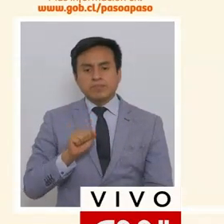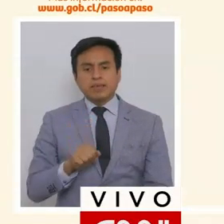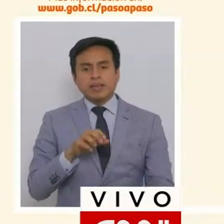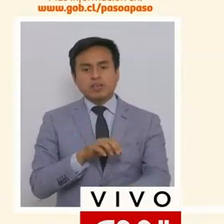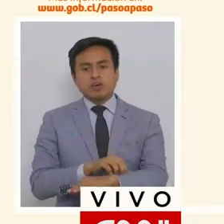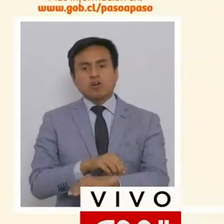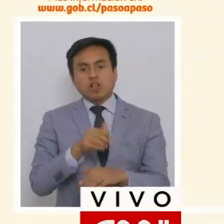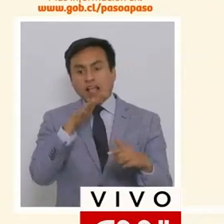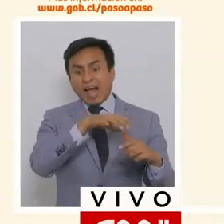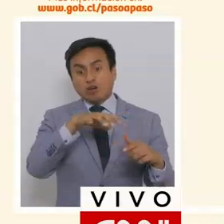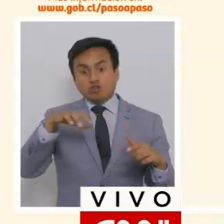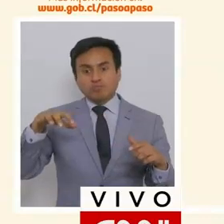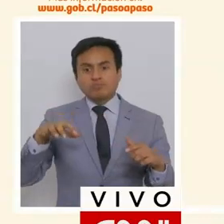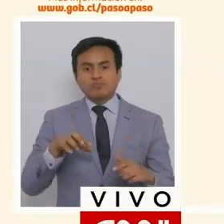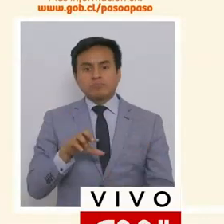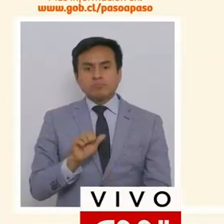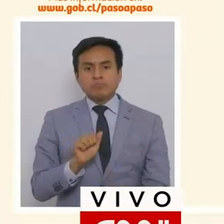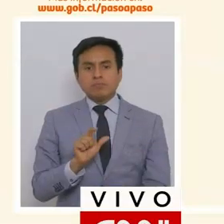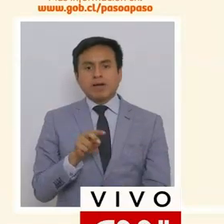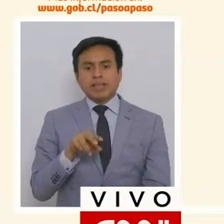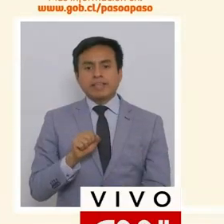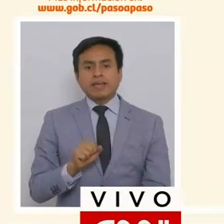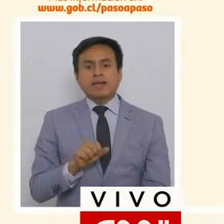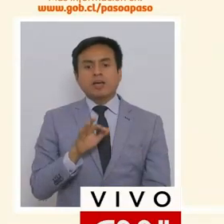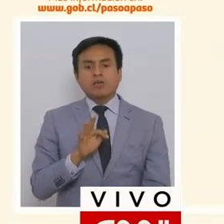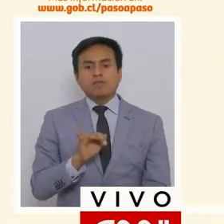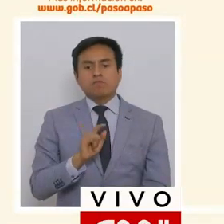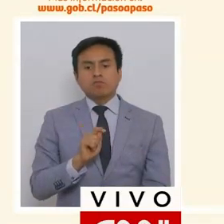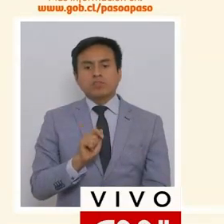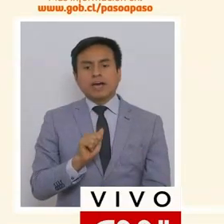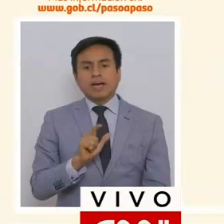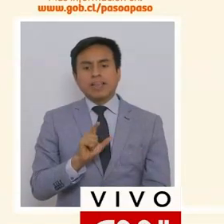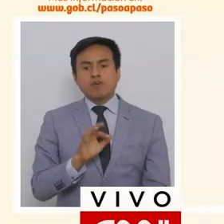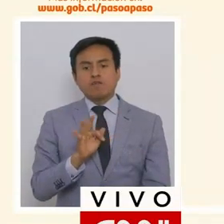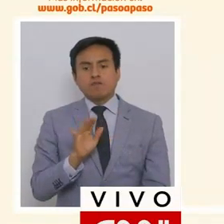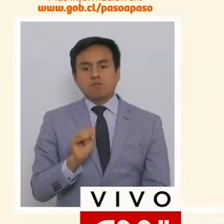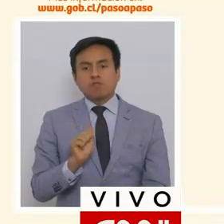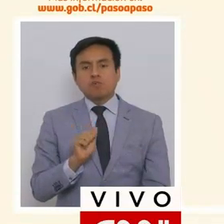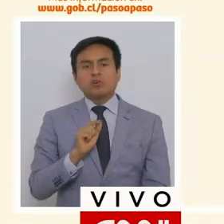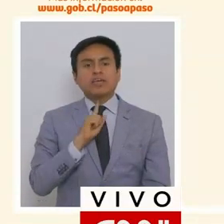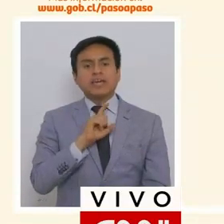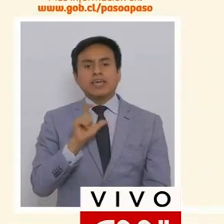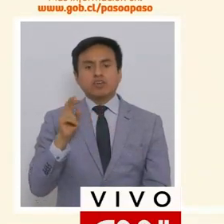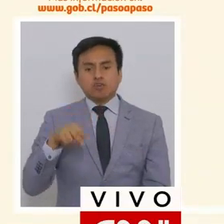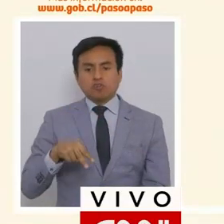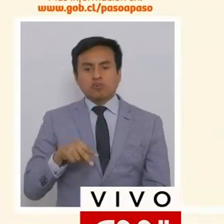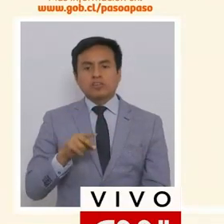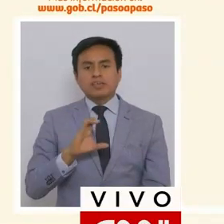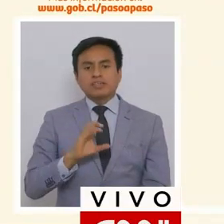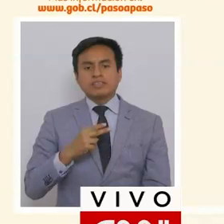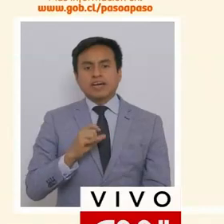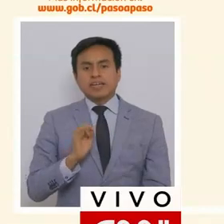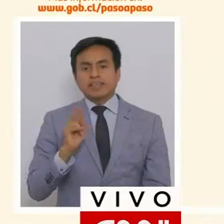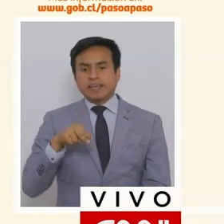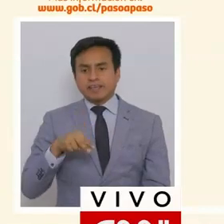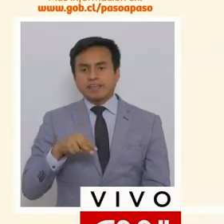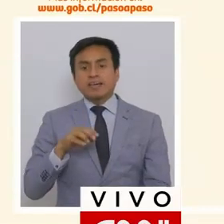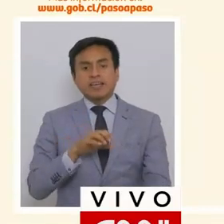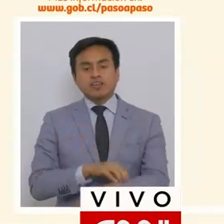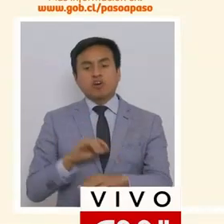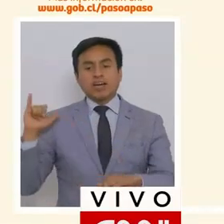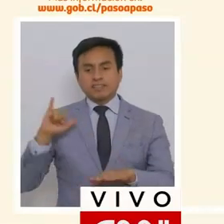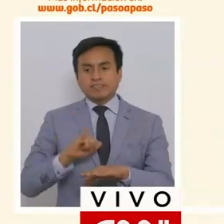Los Lagos, Palena, Futaleufú, Quellón, Chaitén. Y en la región de